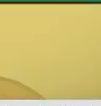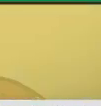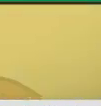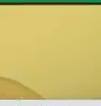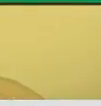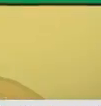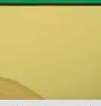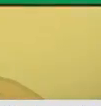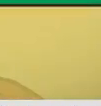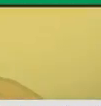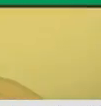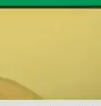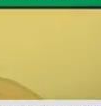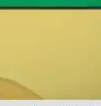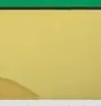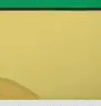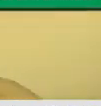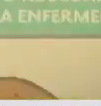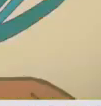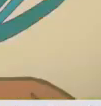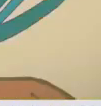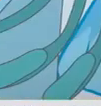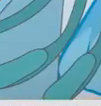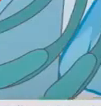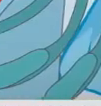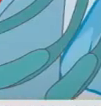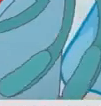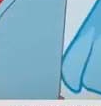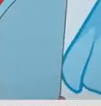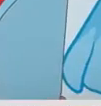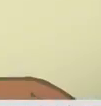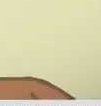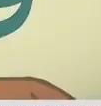Con el tratamiento adecuado y la enfermedad controlada.